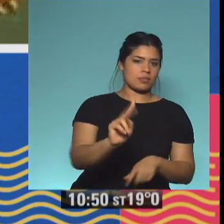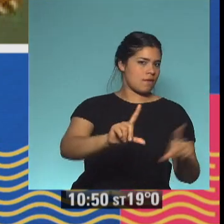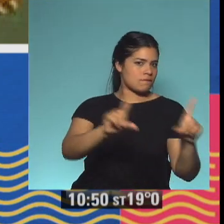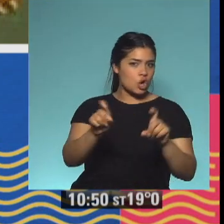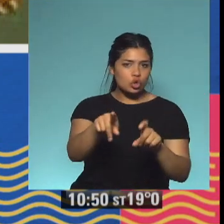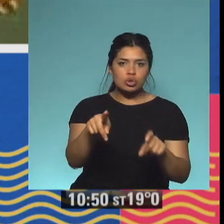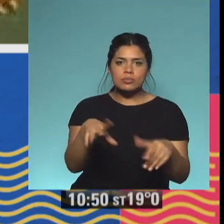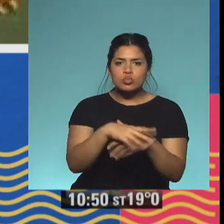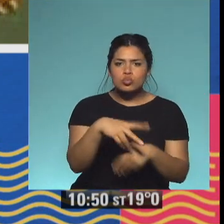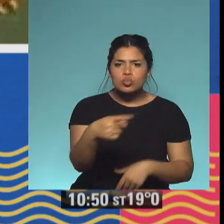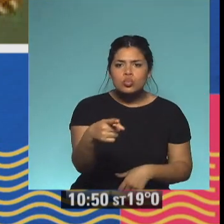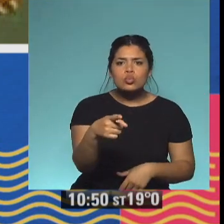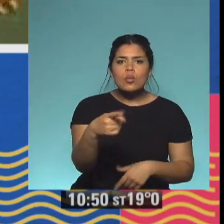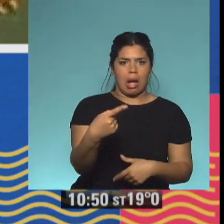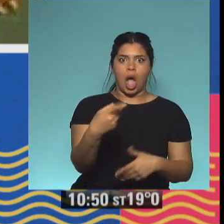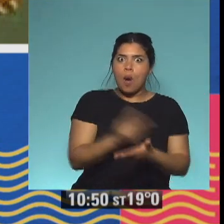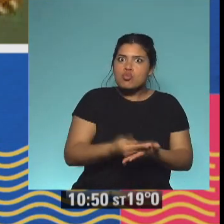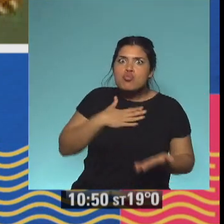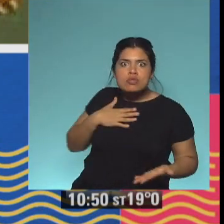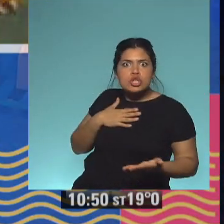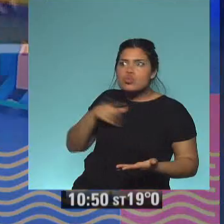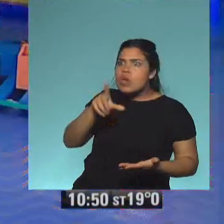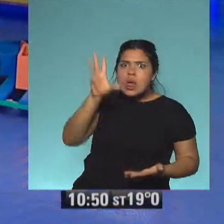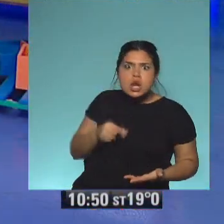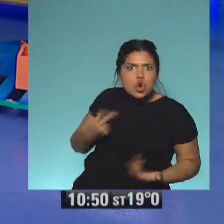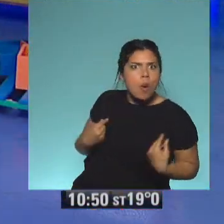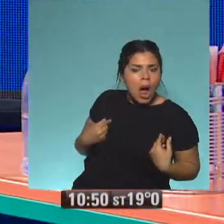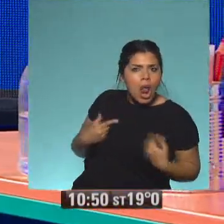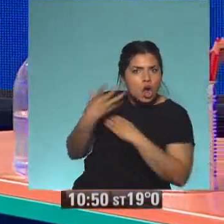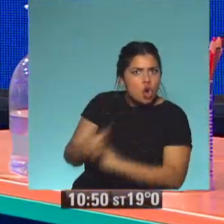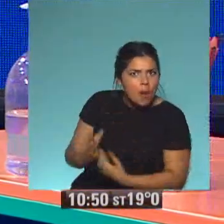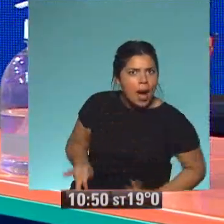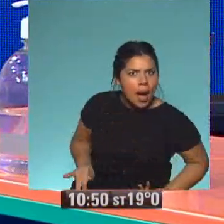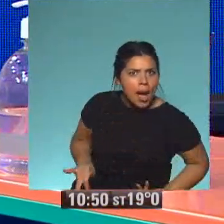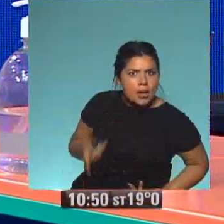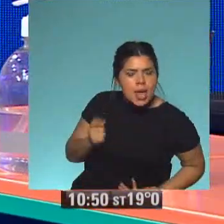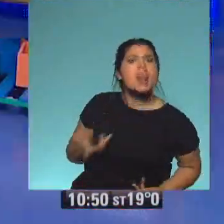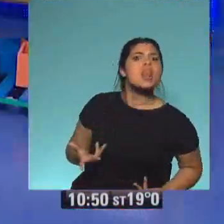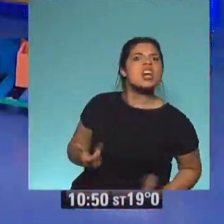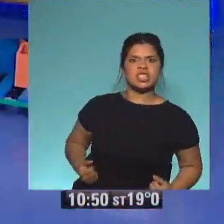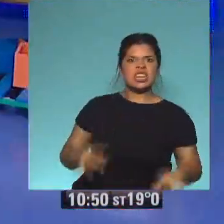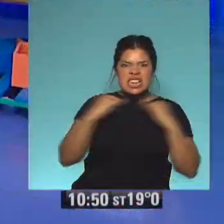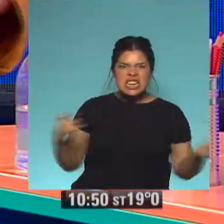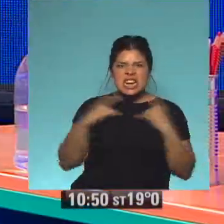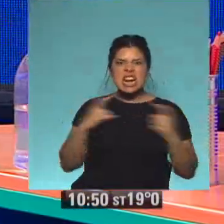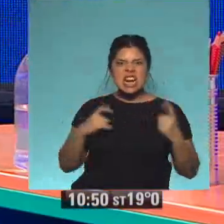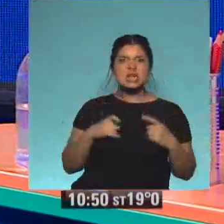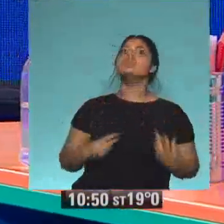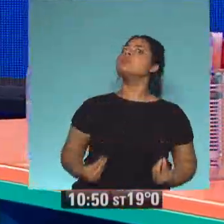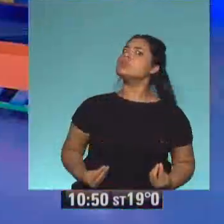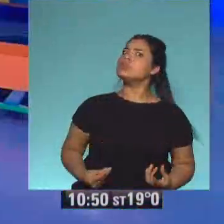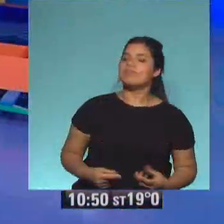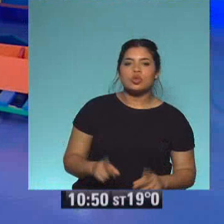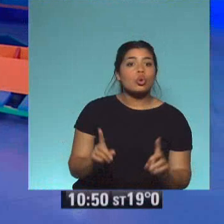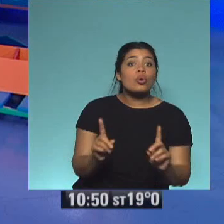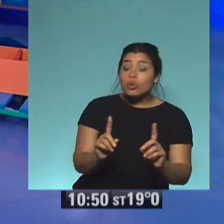está. ¿Dónde sacaron mis bocetos? No, bueno, no, tranquilo, es que ¿quién estuvo viendo mis bocetos? Hoy son libros famosos. ¡Ah, me agarra la nana!